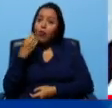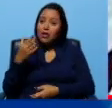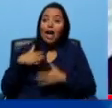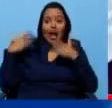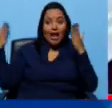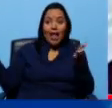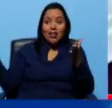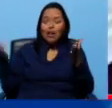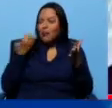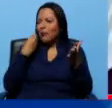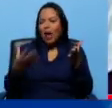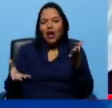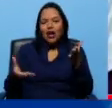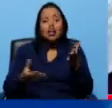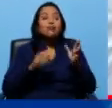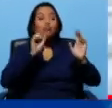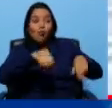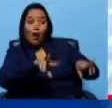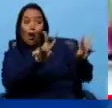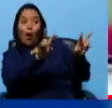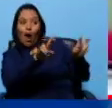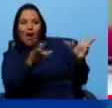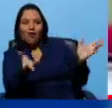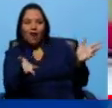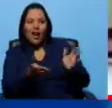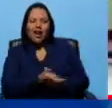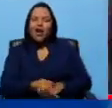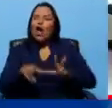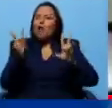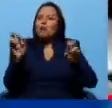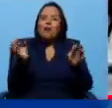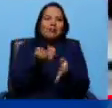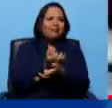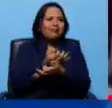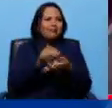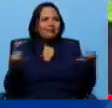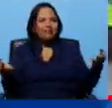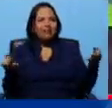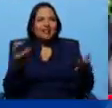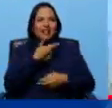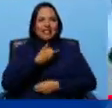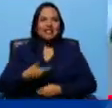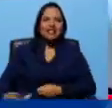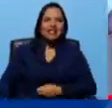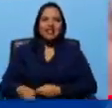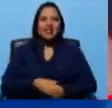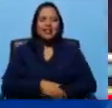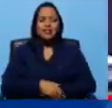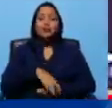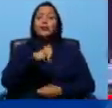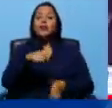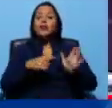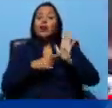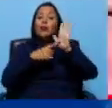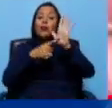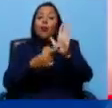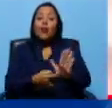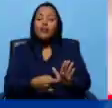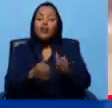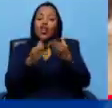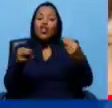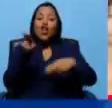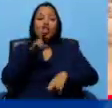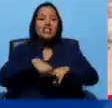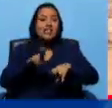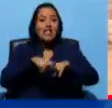grandota, bella. Y nueva. Y nueva. Nueva del paquete, mi comandante. Esa es la expresión de nuestros niños,